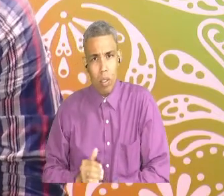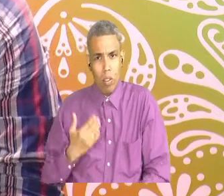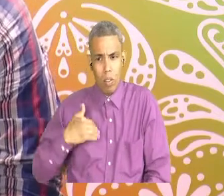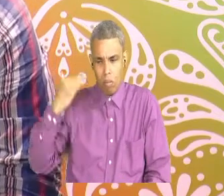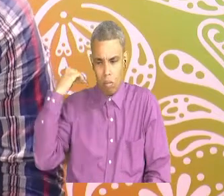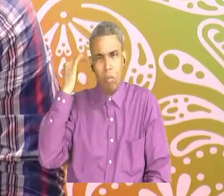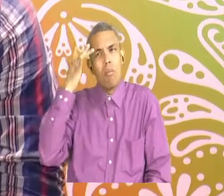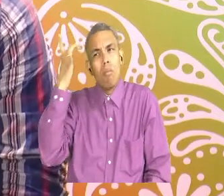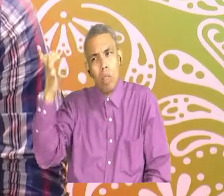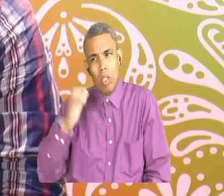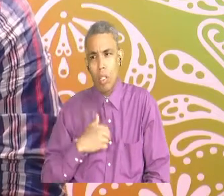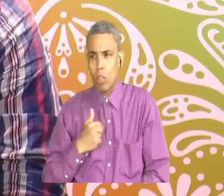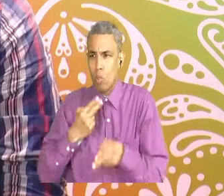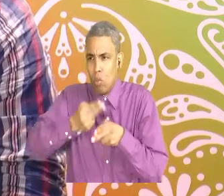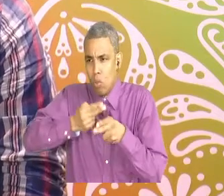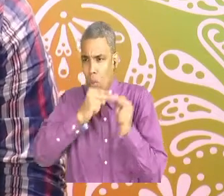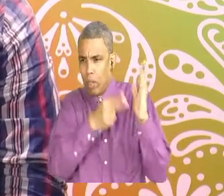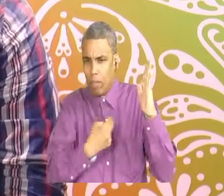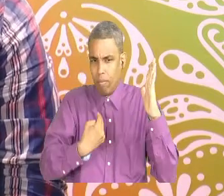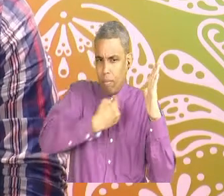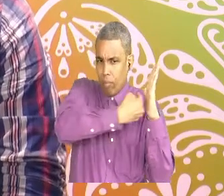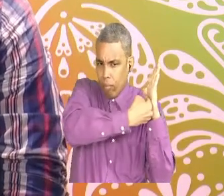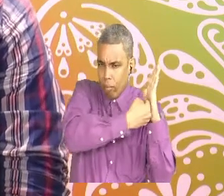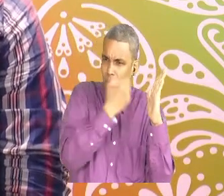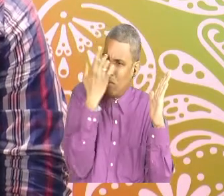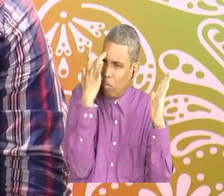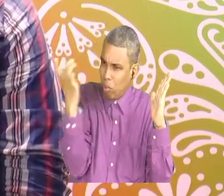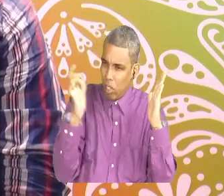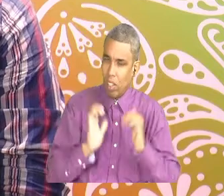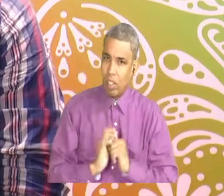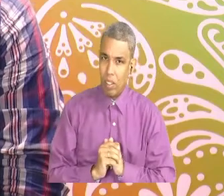por qué aún usted tiene ese reporte en las centrales de riesgos.